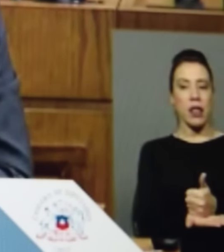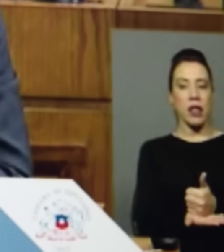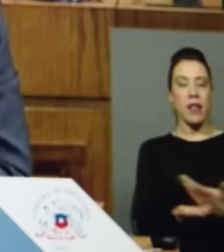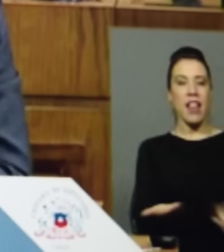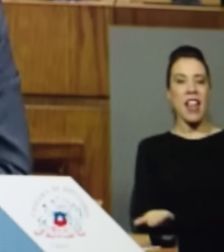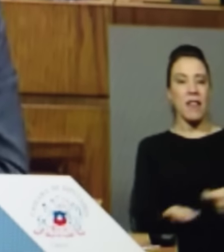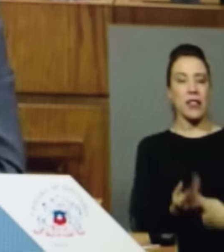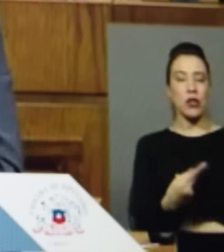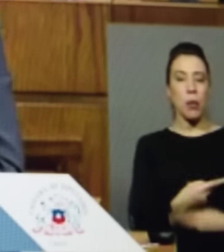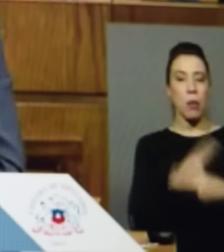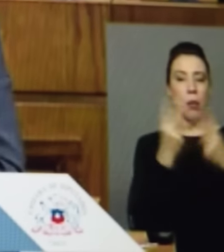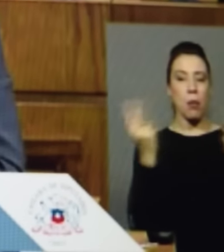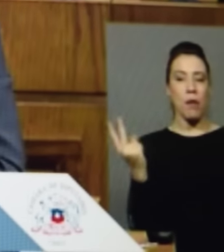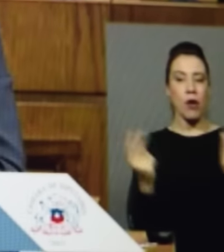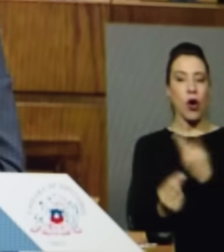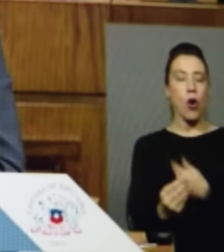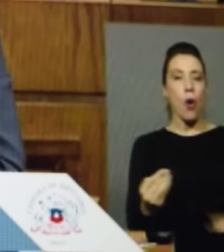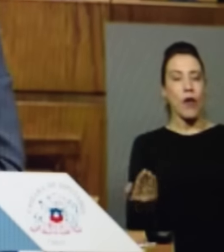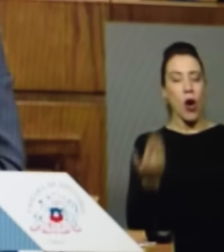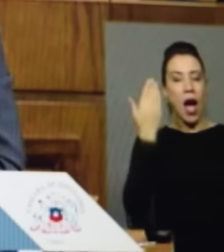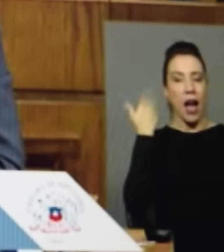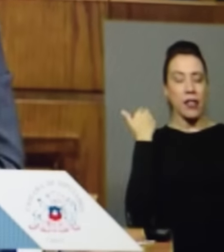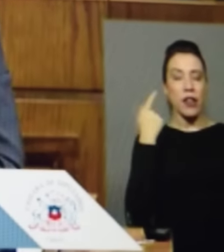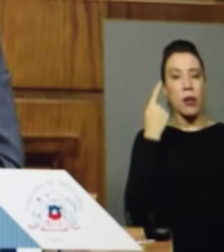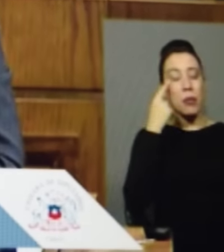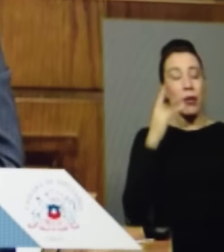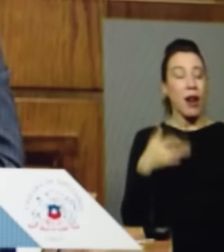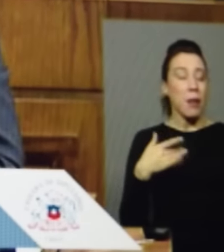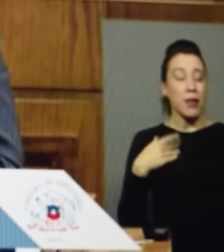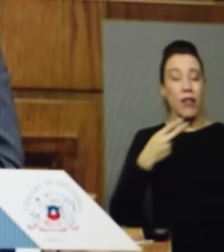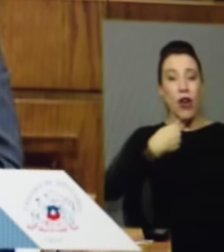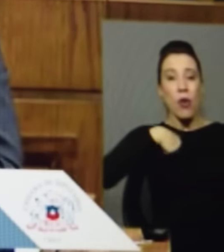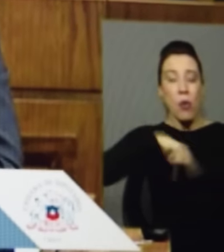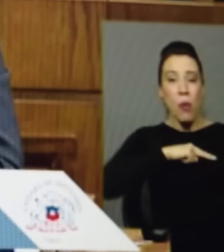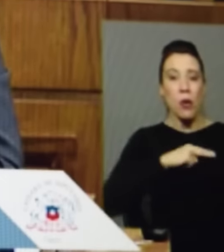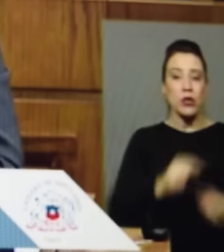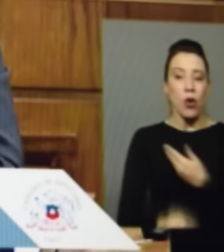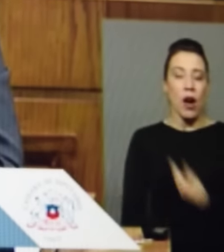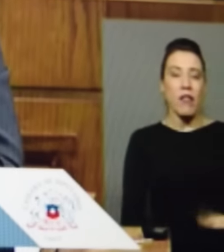la inversión pública en el gobierno pasado, y lamentable, nuestro gobierno